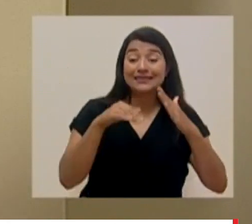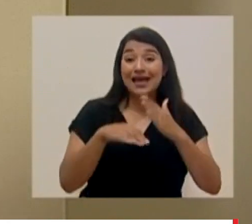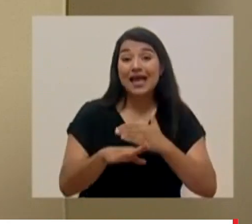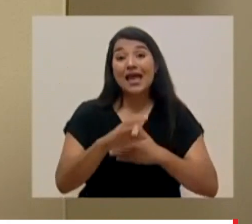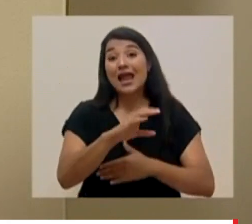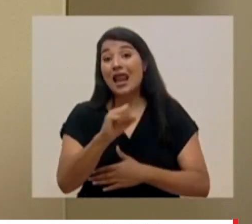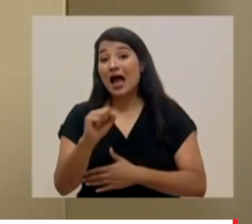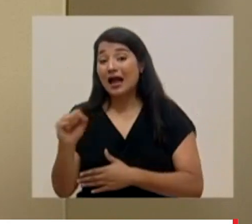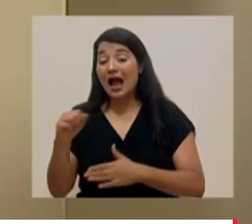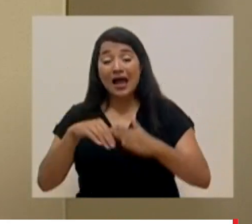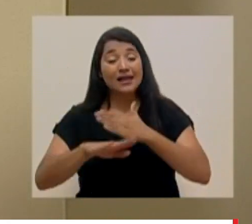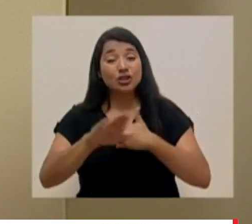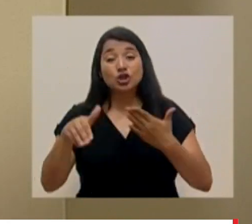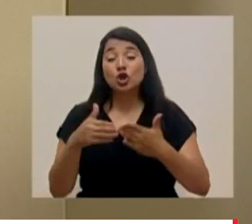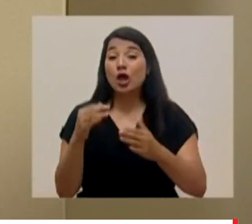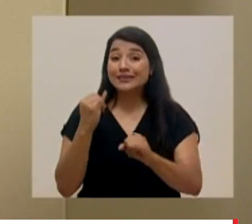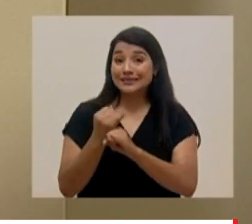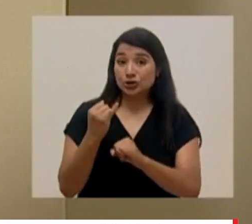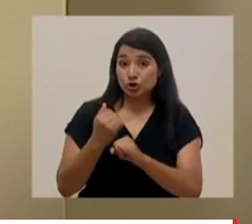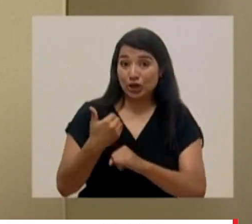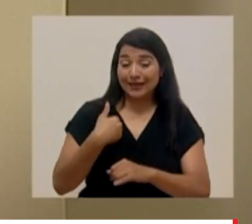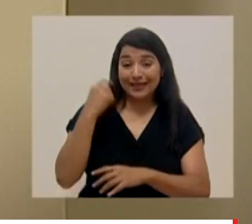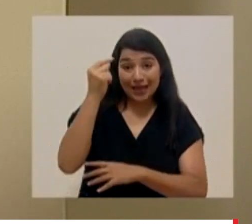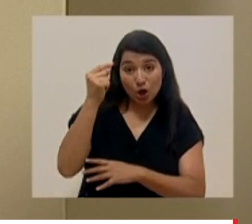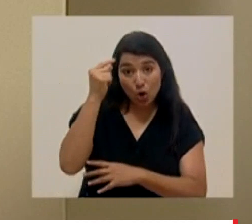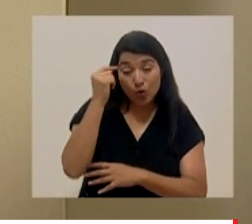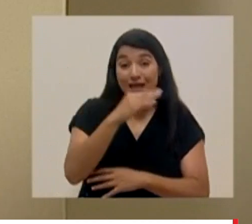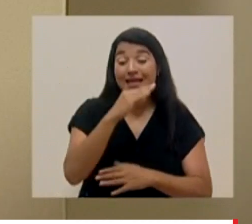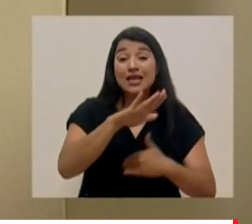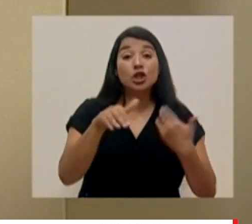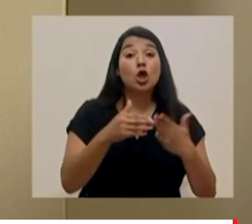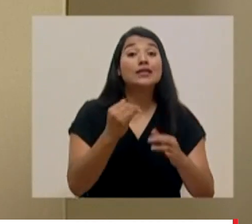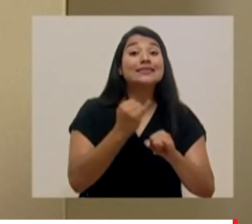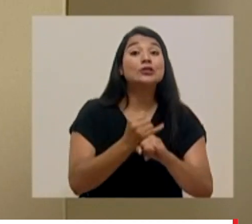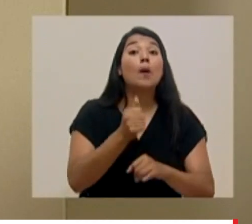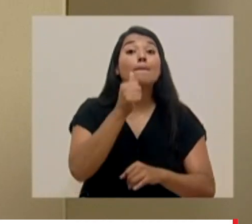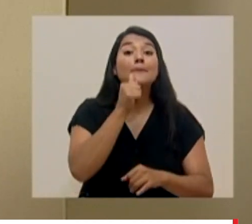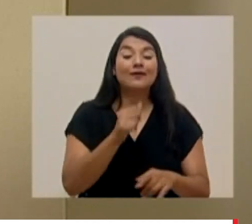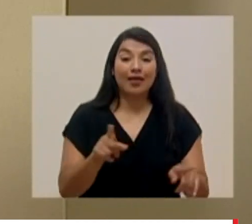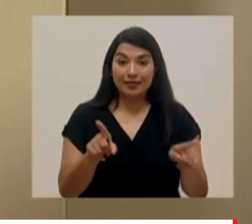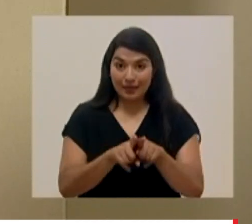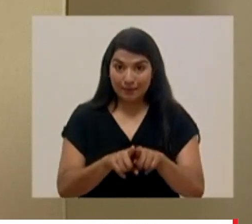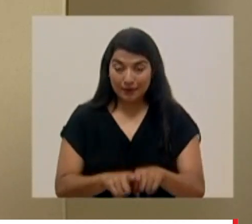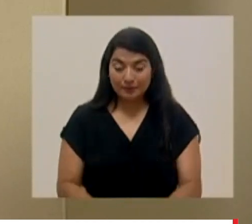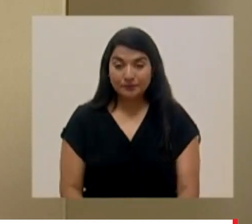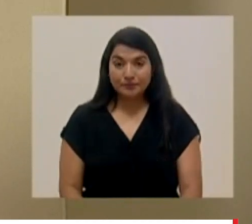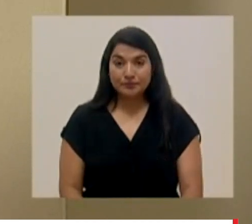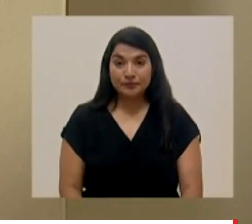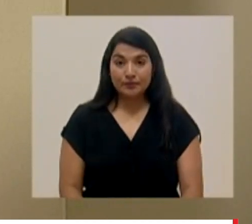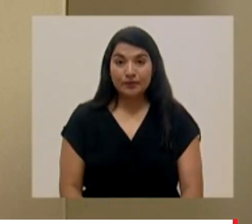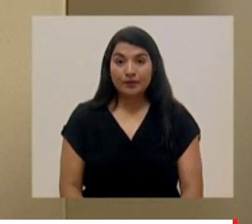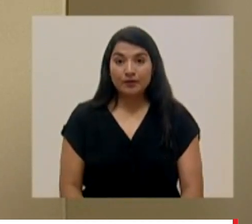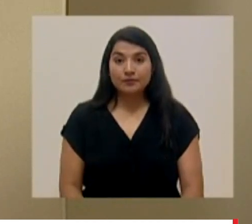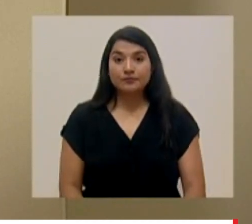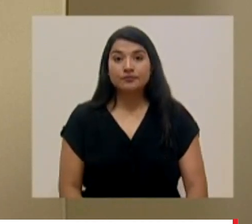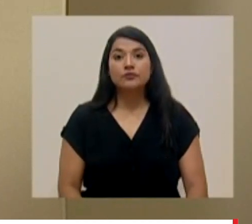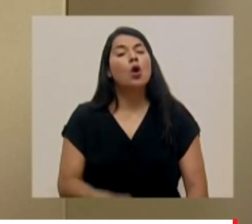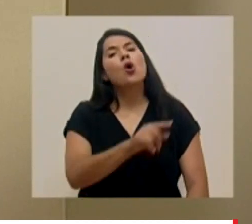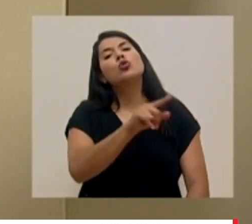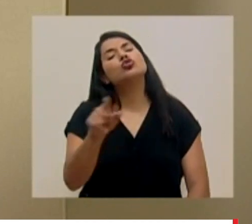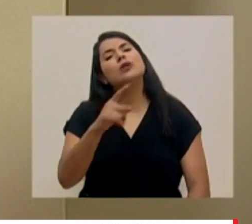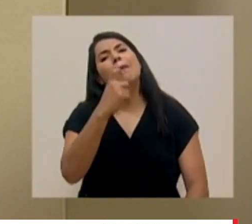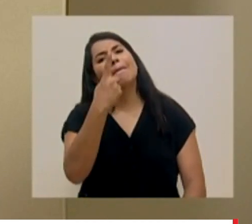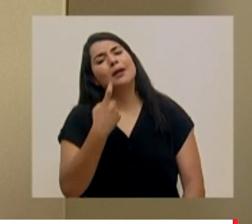caja, en todas las instituciones del Estado y en todas las instituciones privadas también. Usted me